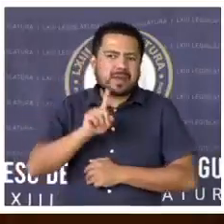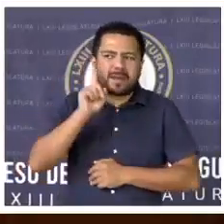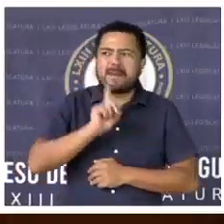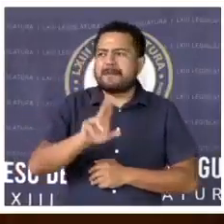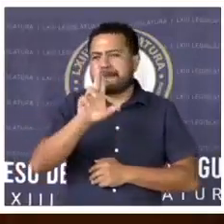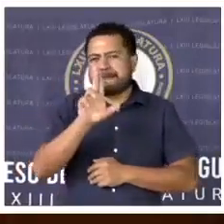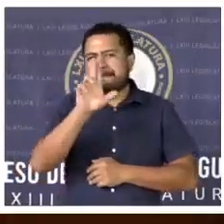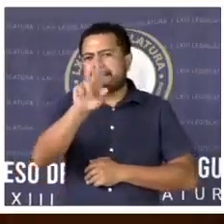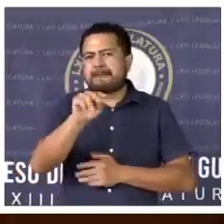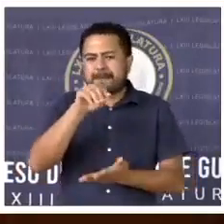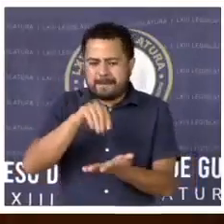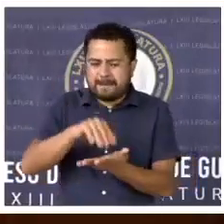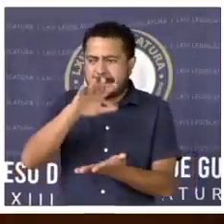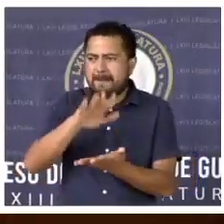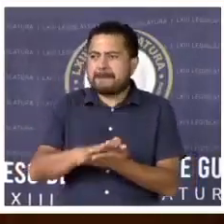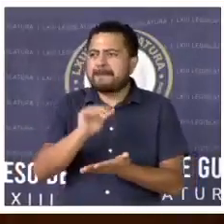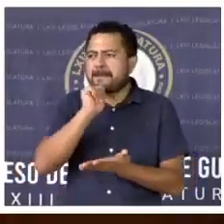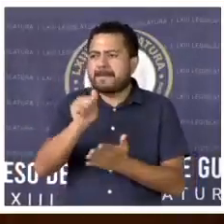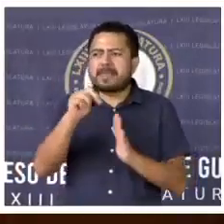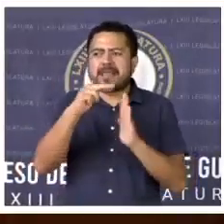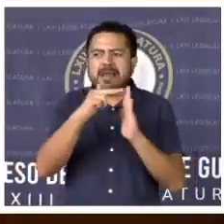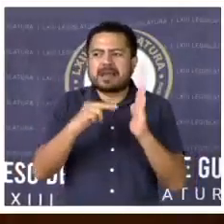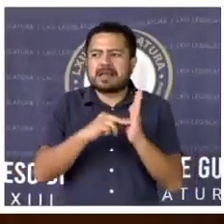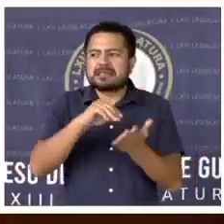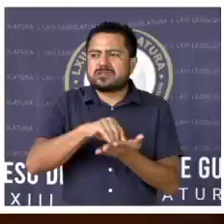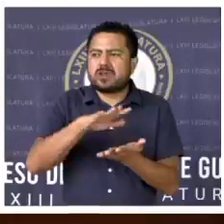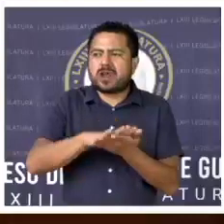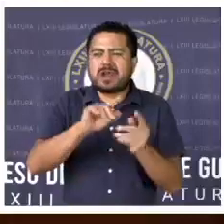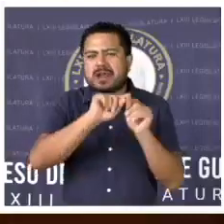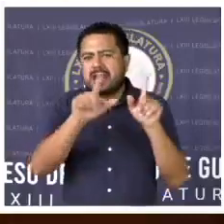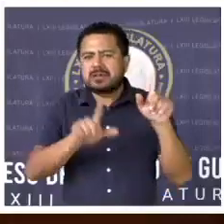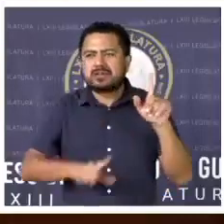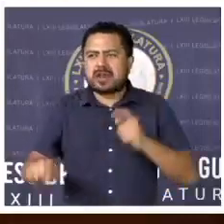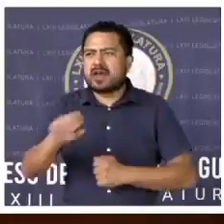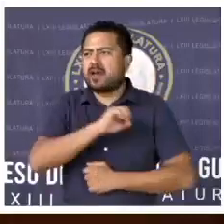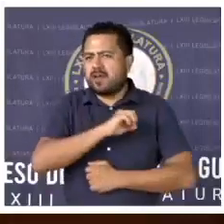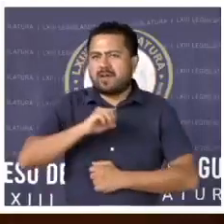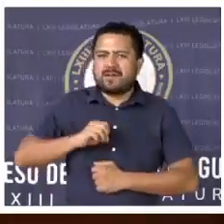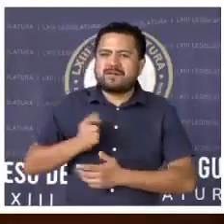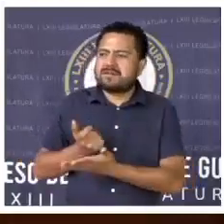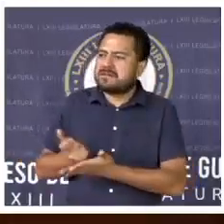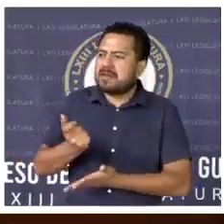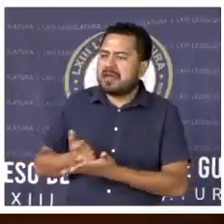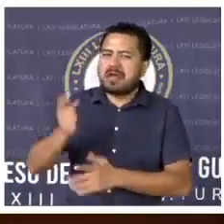que no estén inscritos en el Registro Nacional de obligaciones alimentarias